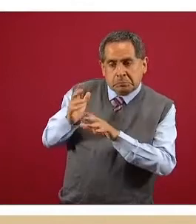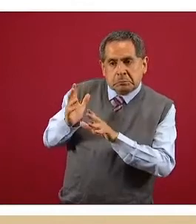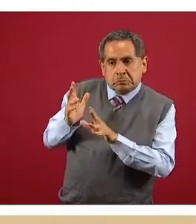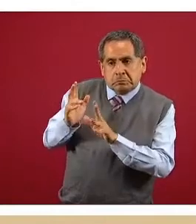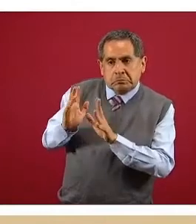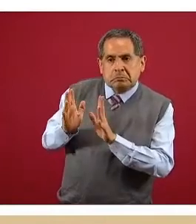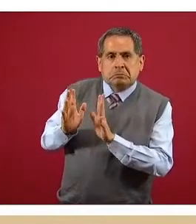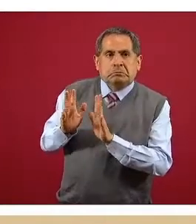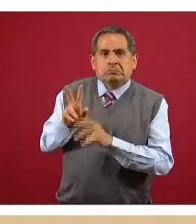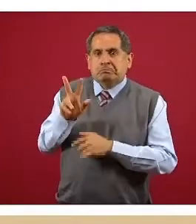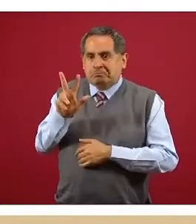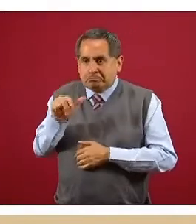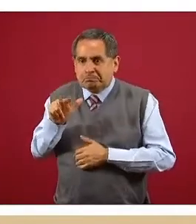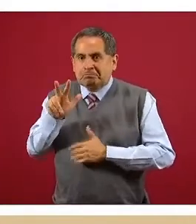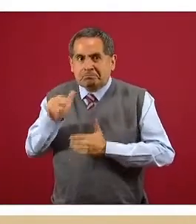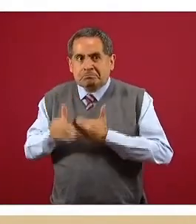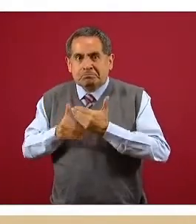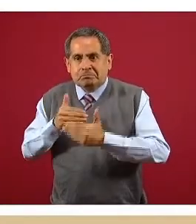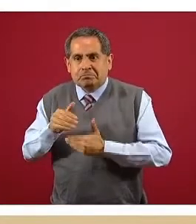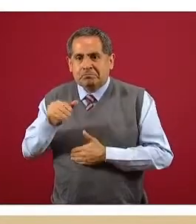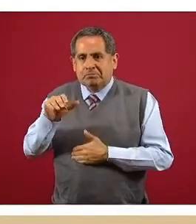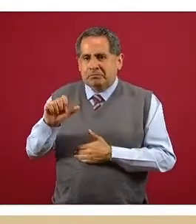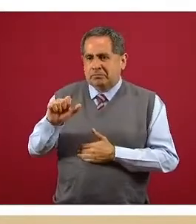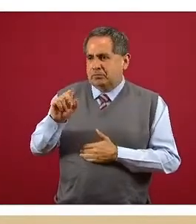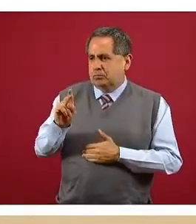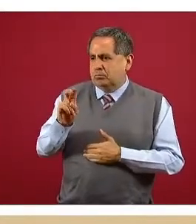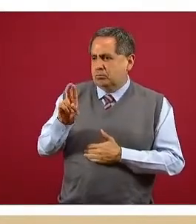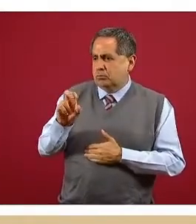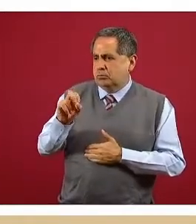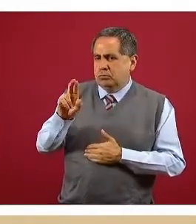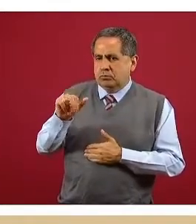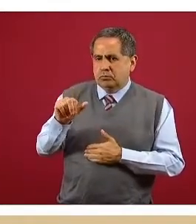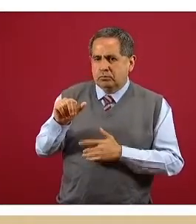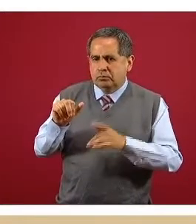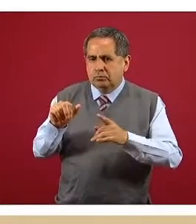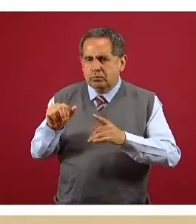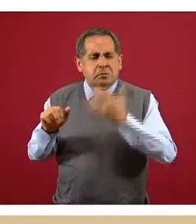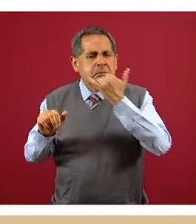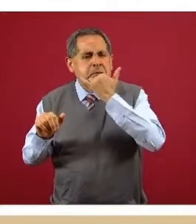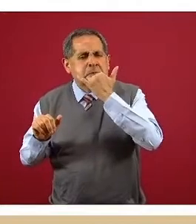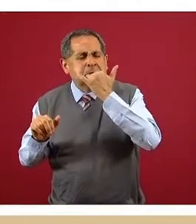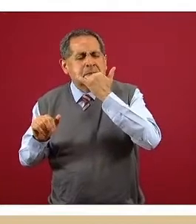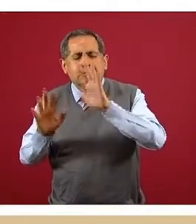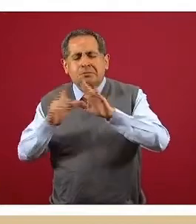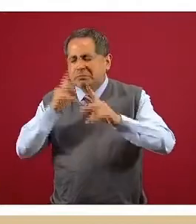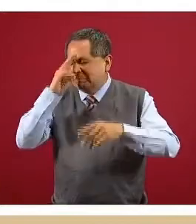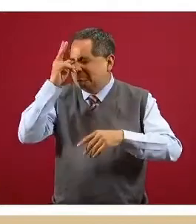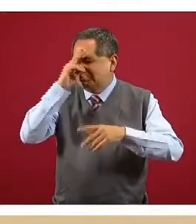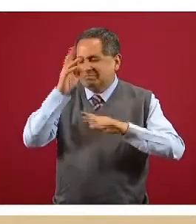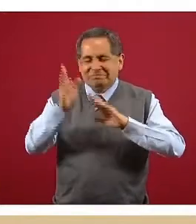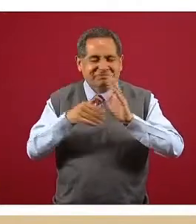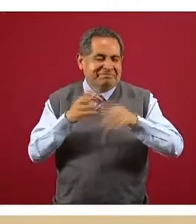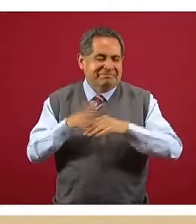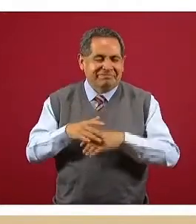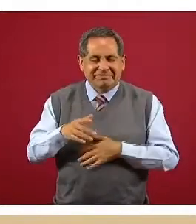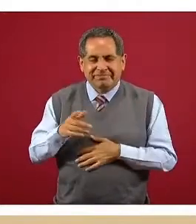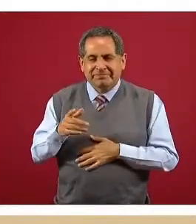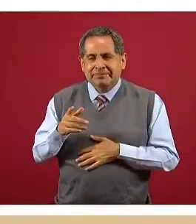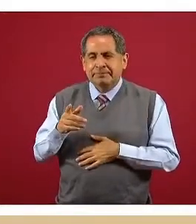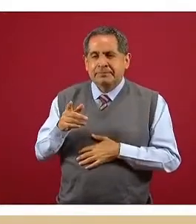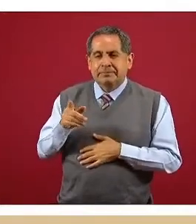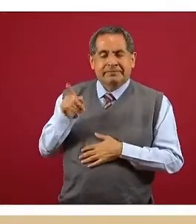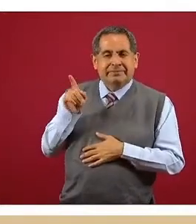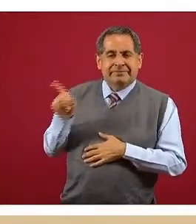Aurora se presenta en Campeche, Esperanza se presenta en Campeche, Aurora representa el color